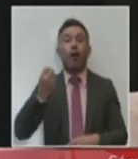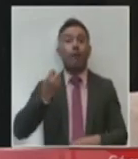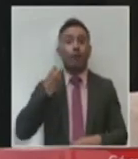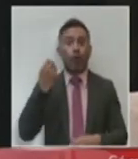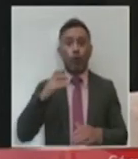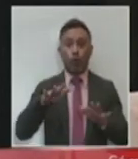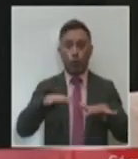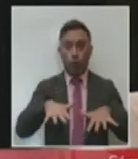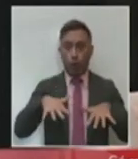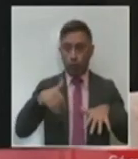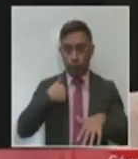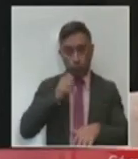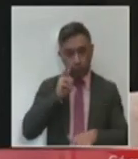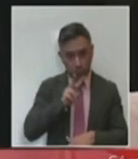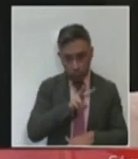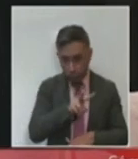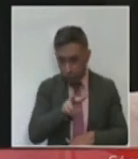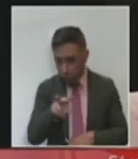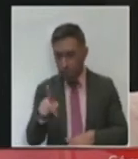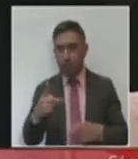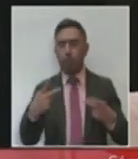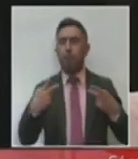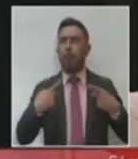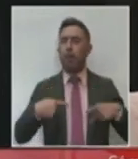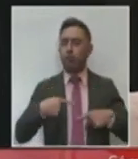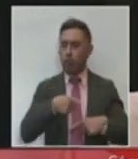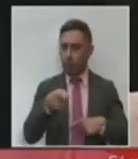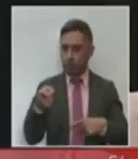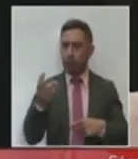han estado aquí hoy respaldando